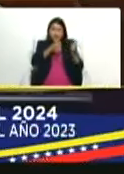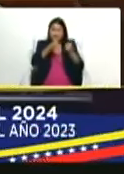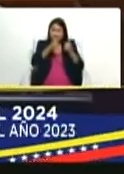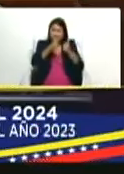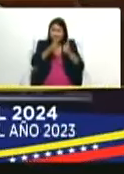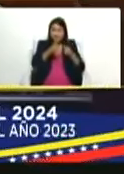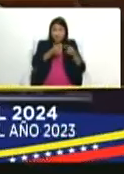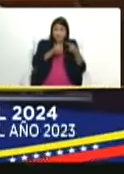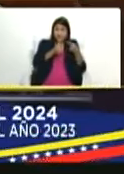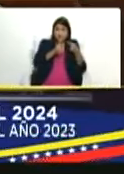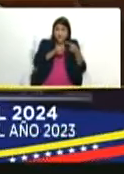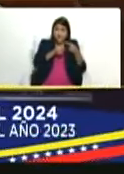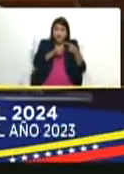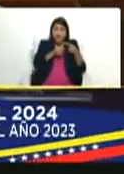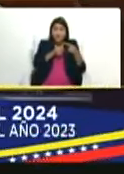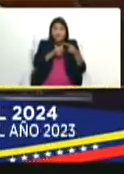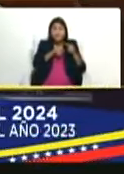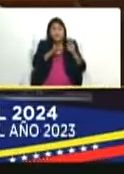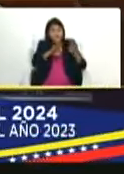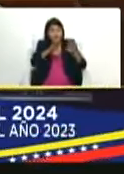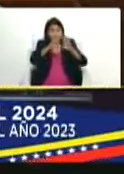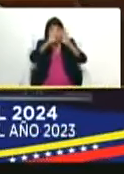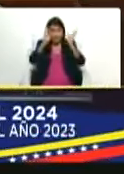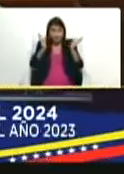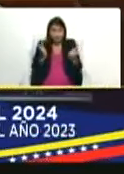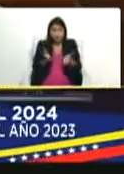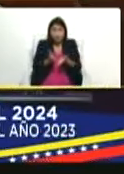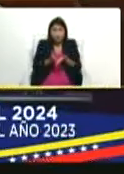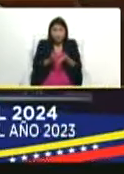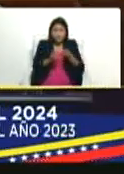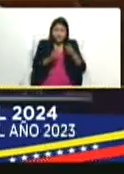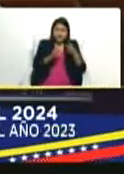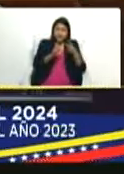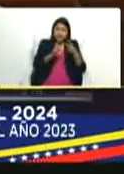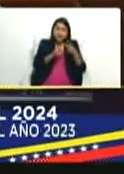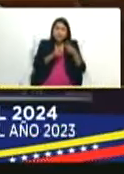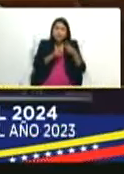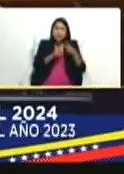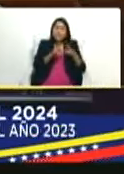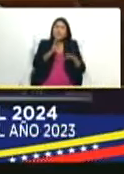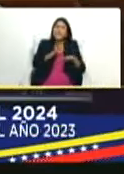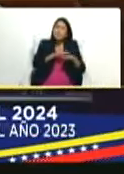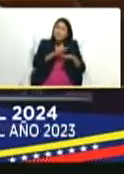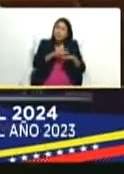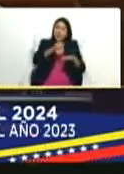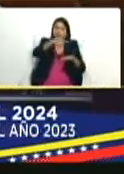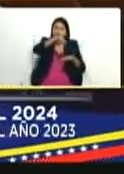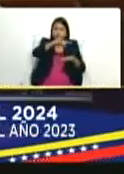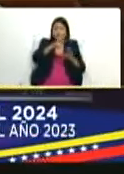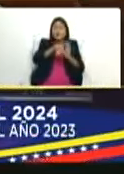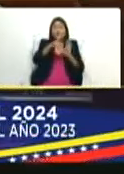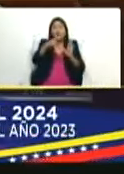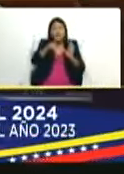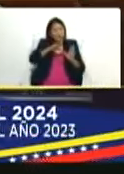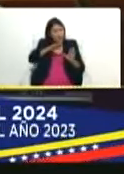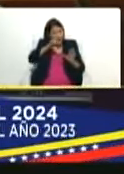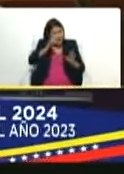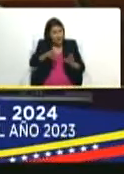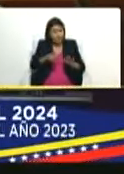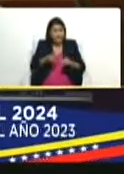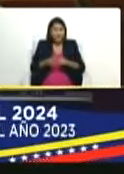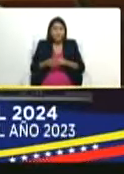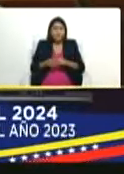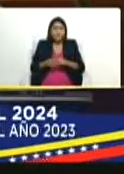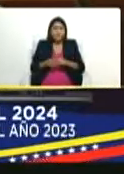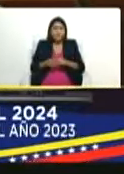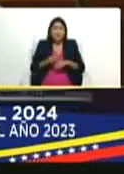Primero, por el bien de la humanidad. Y segundo, porque tienen derecho a ello. Y